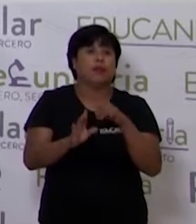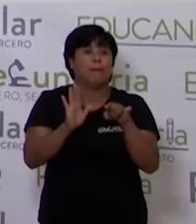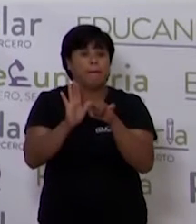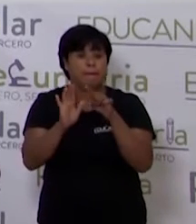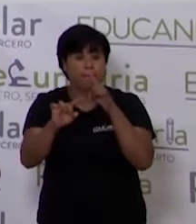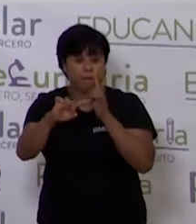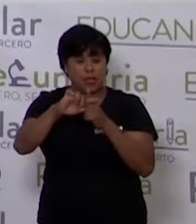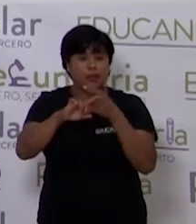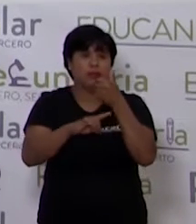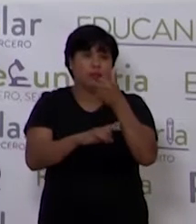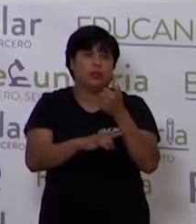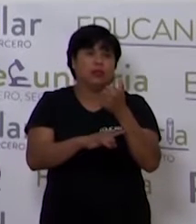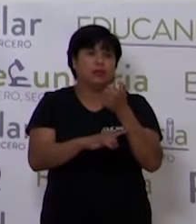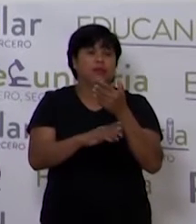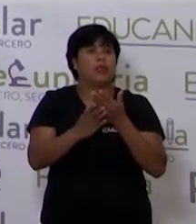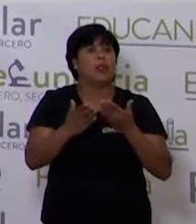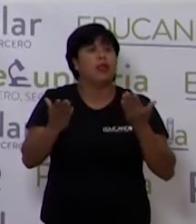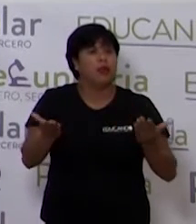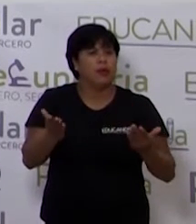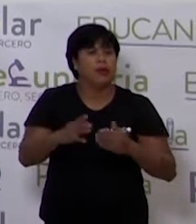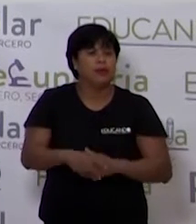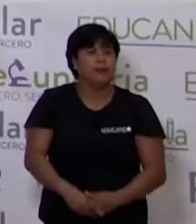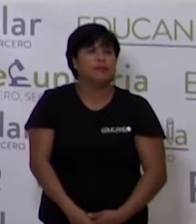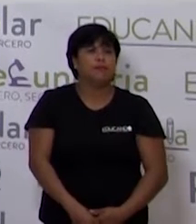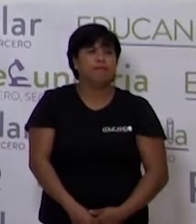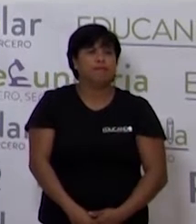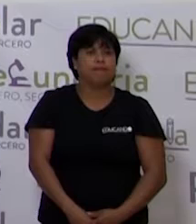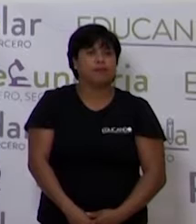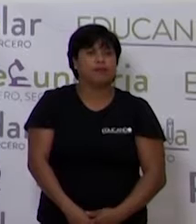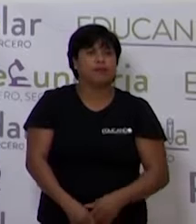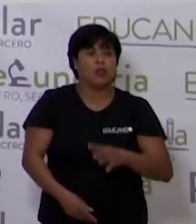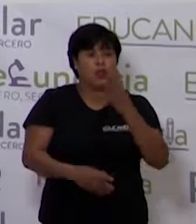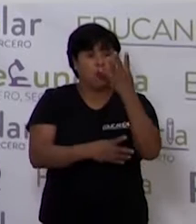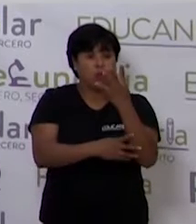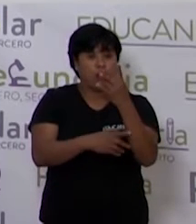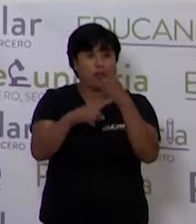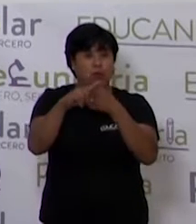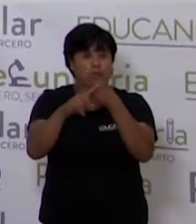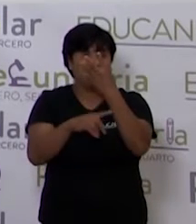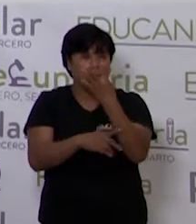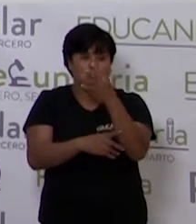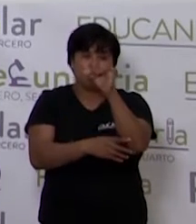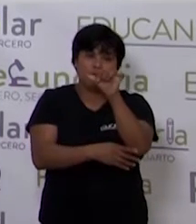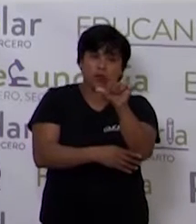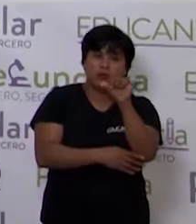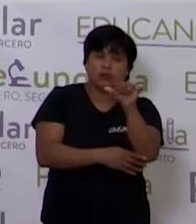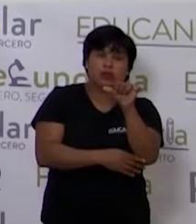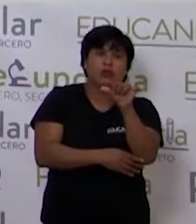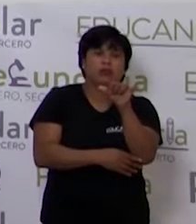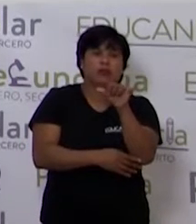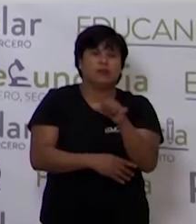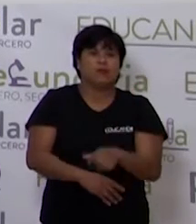Más 6. Ahora, 4 por 4, 16.